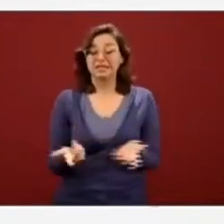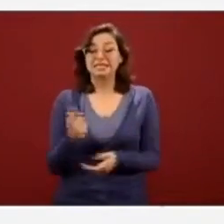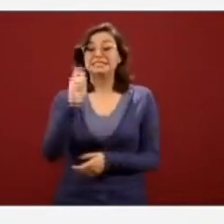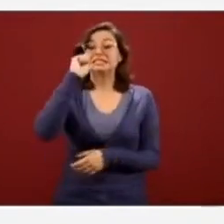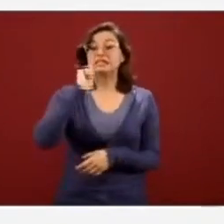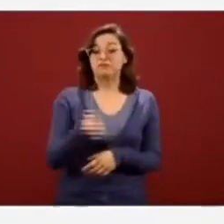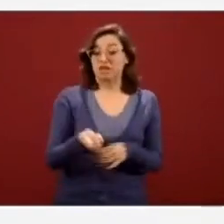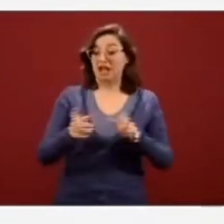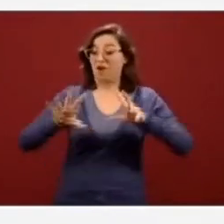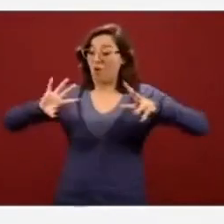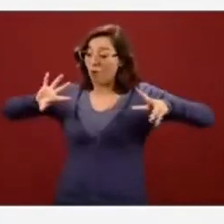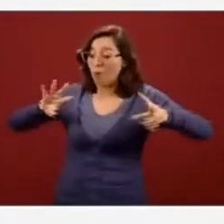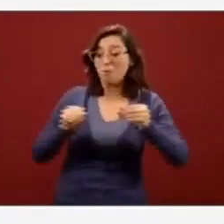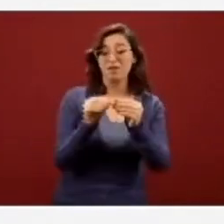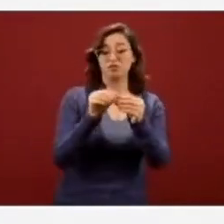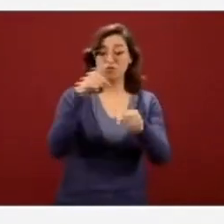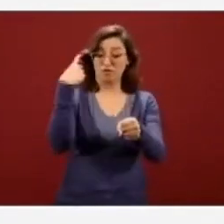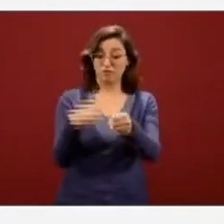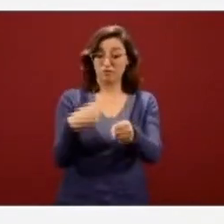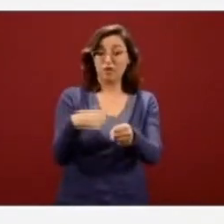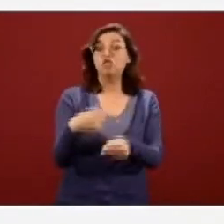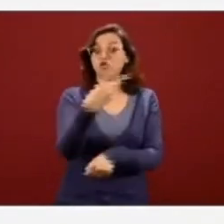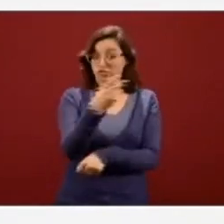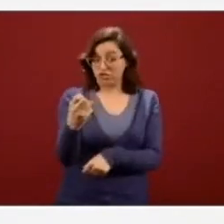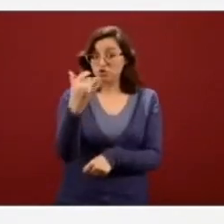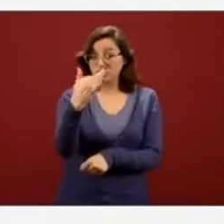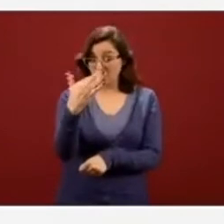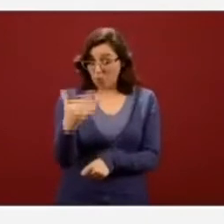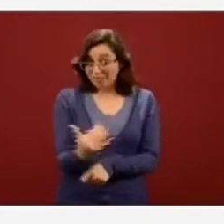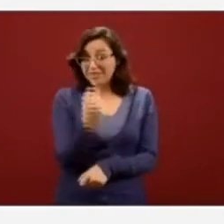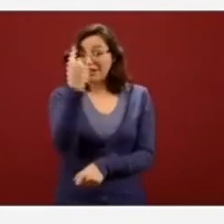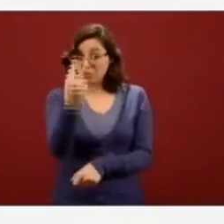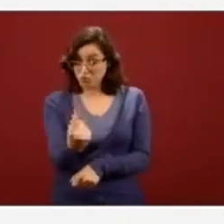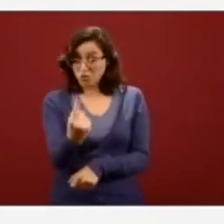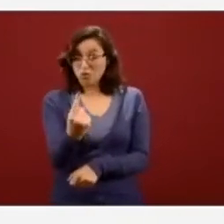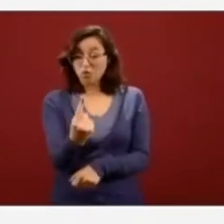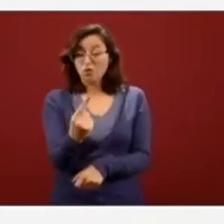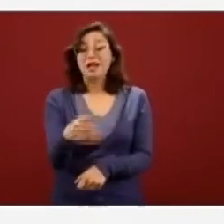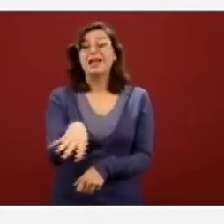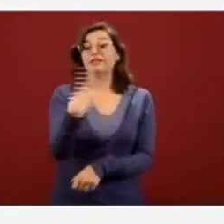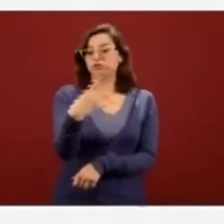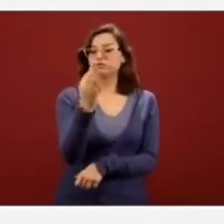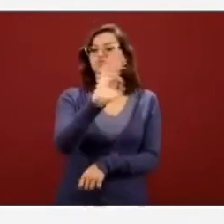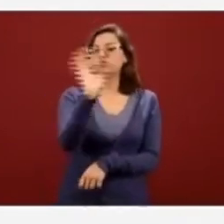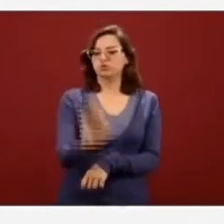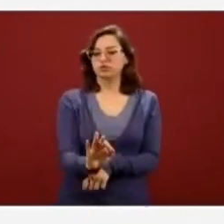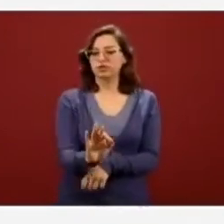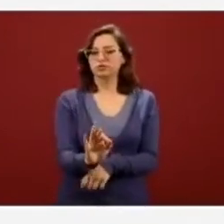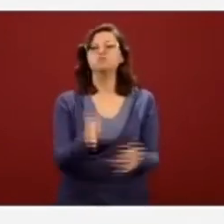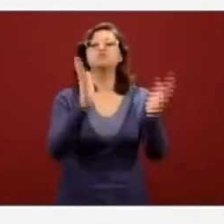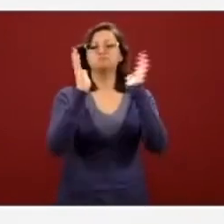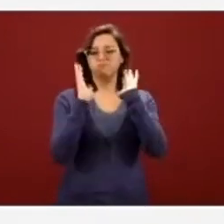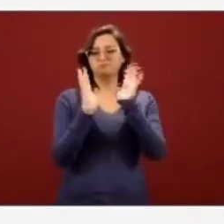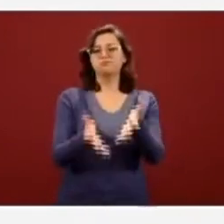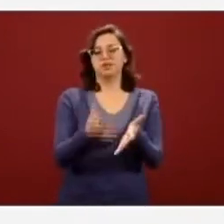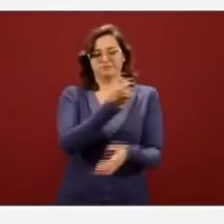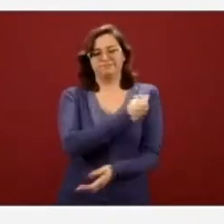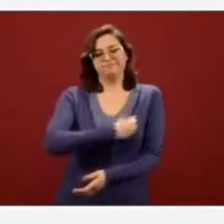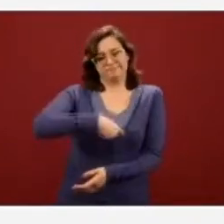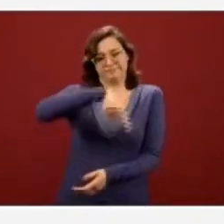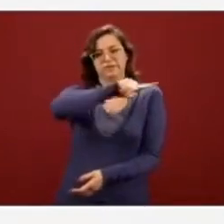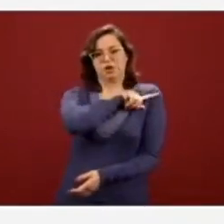casos confirmados, de esos 251, se encuentran ya con una alta por mejoría